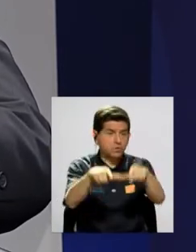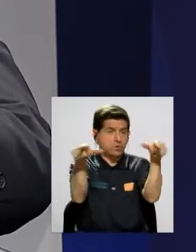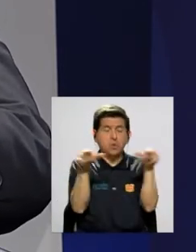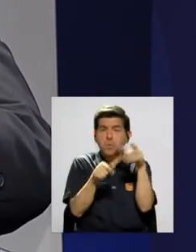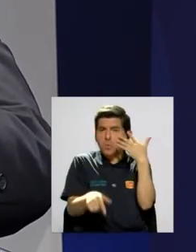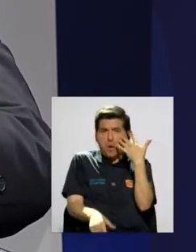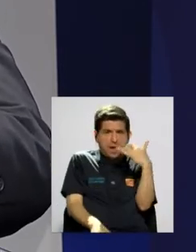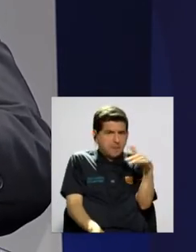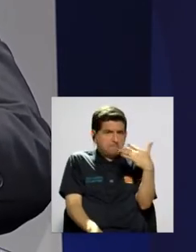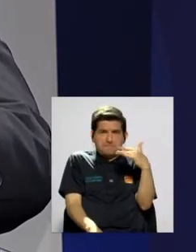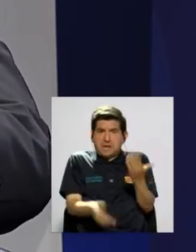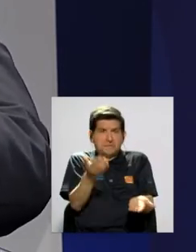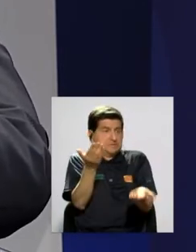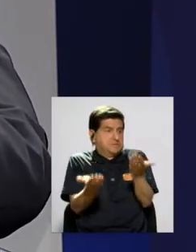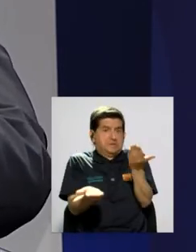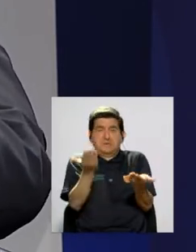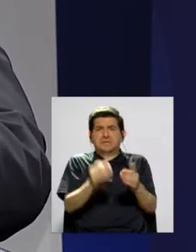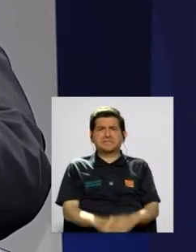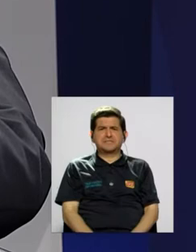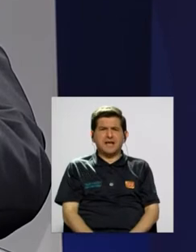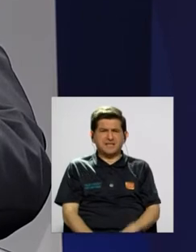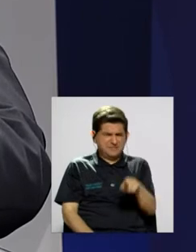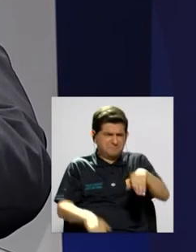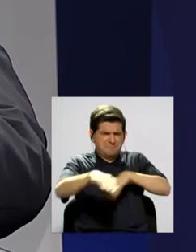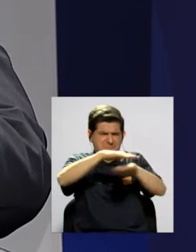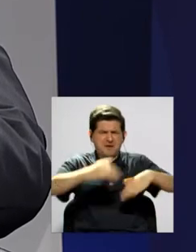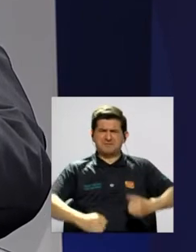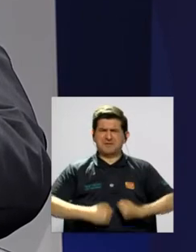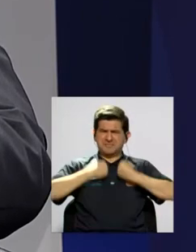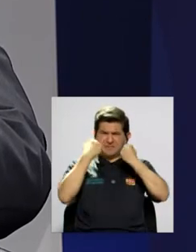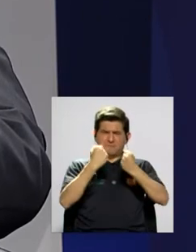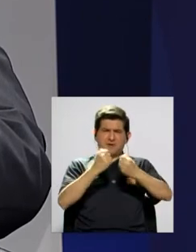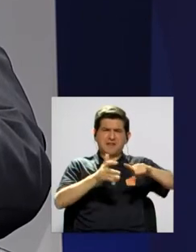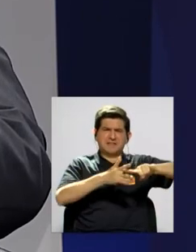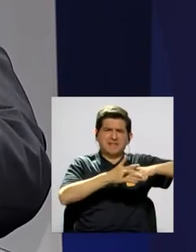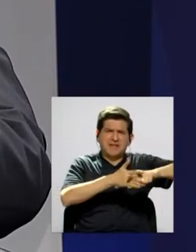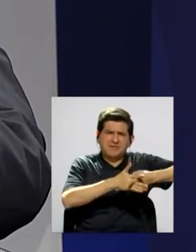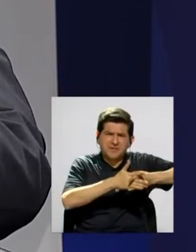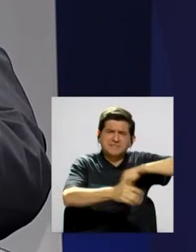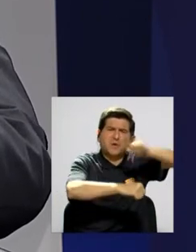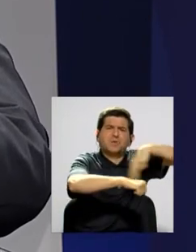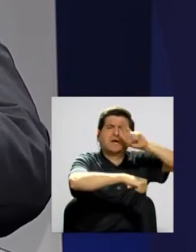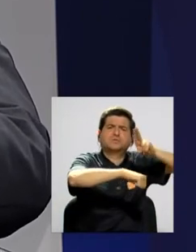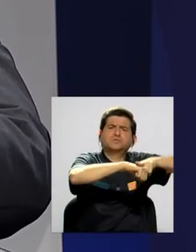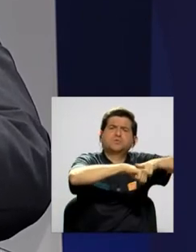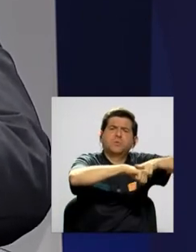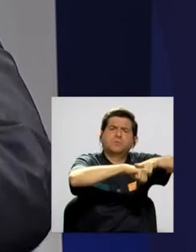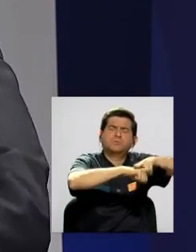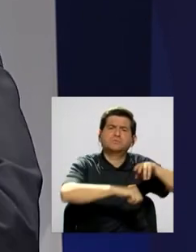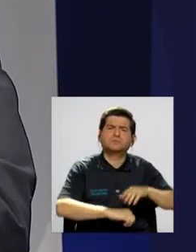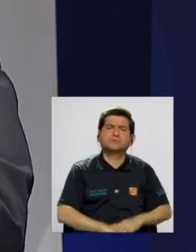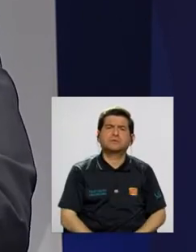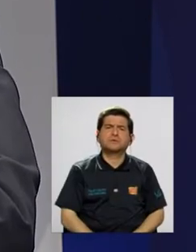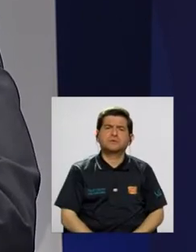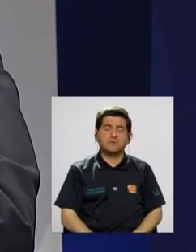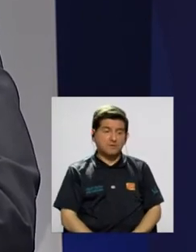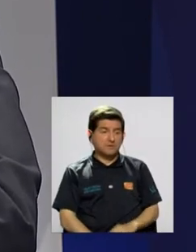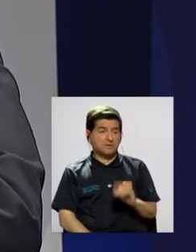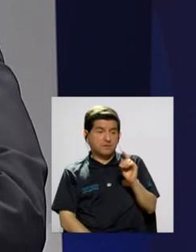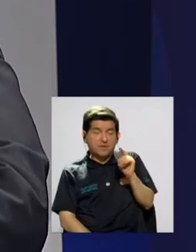parecían bastiones fuertes de Restauración Nacional, este